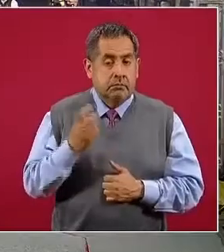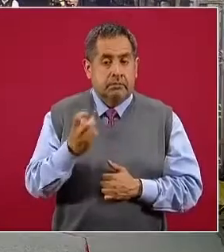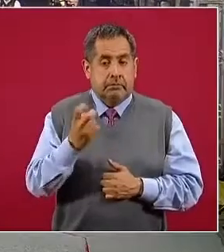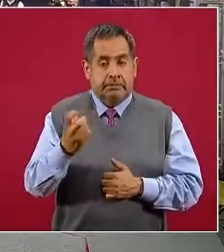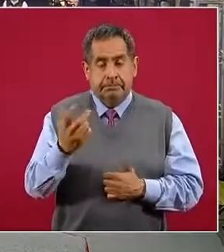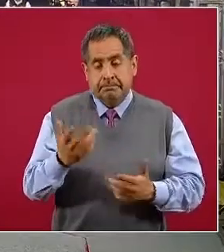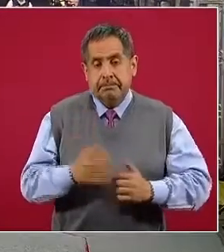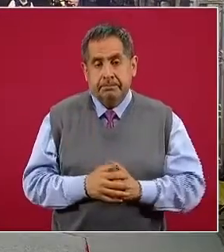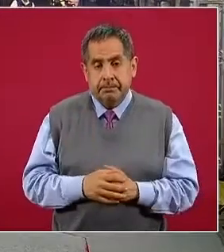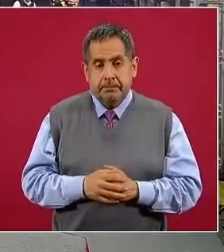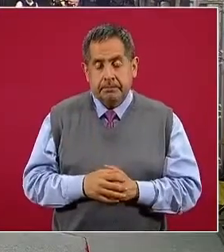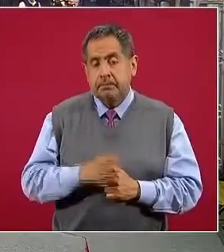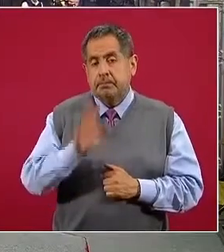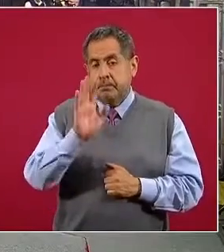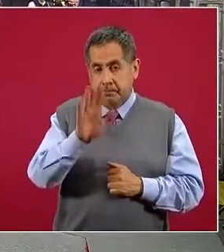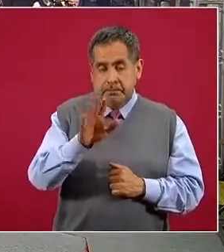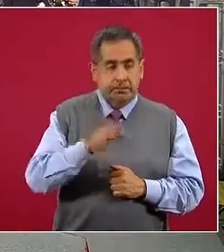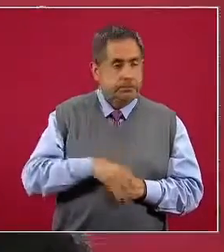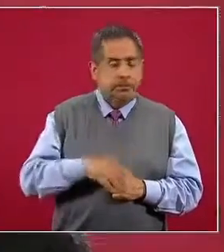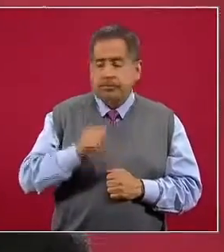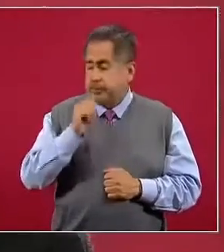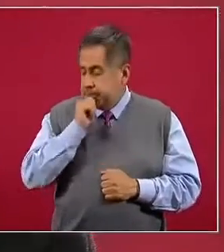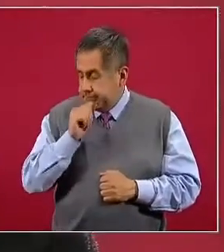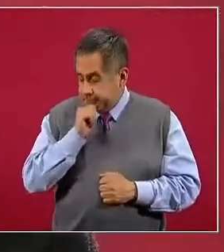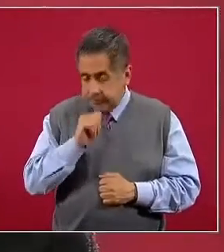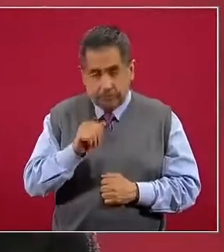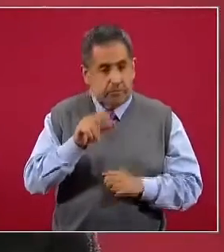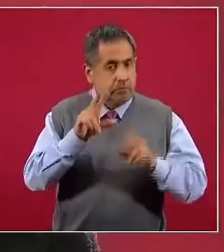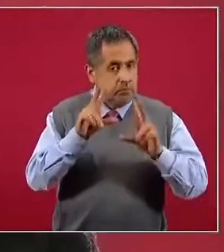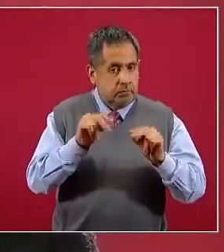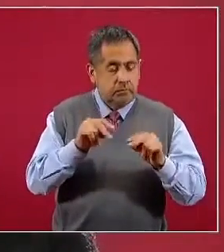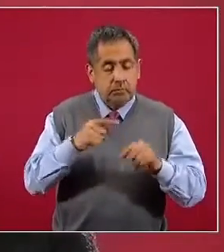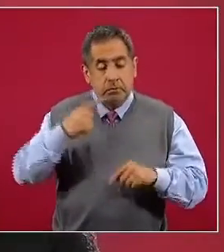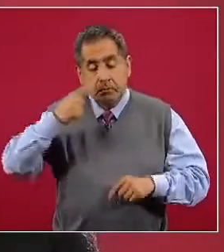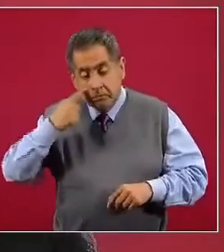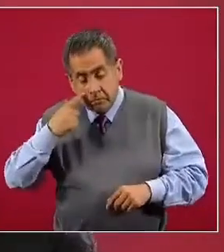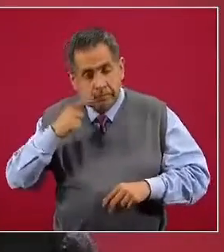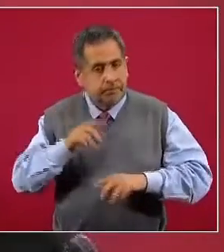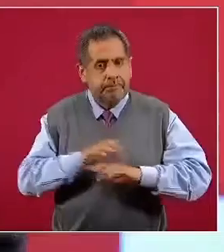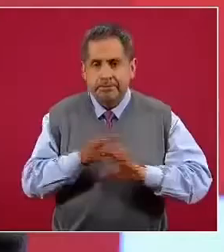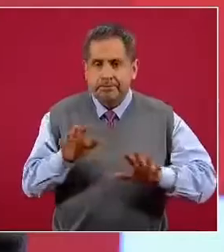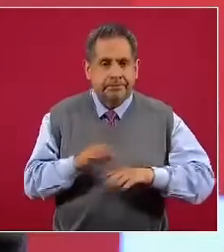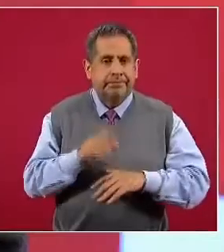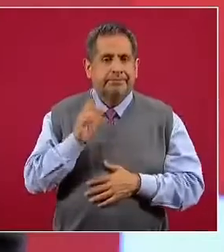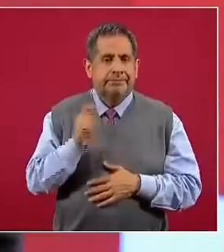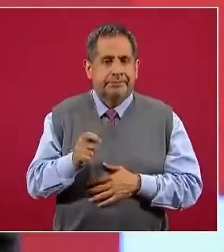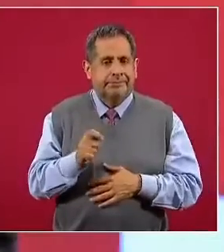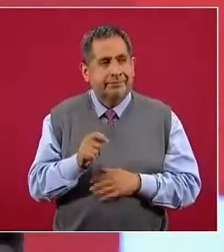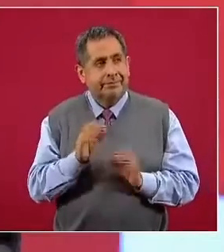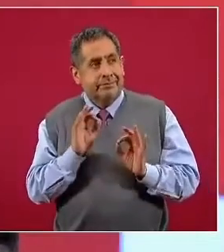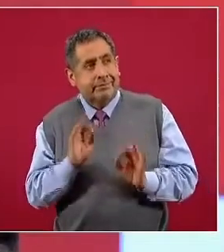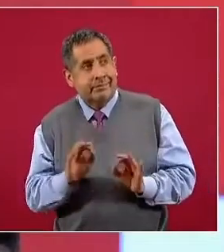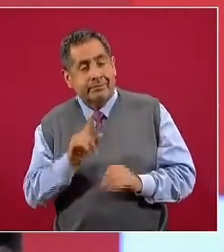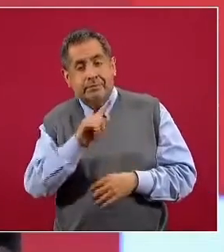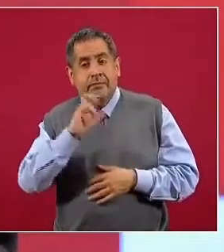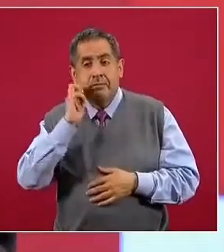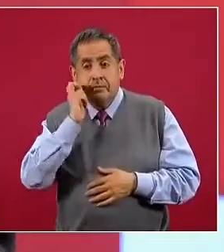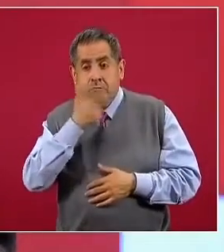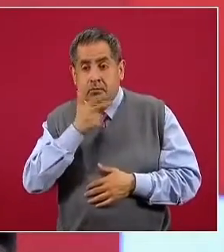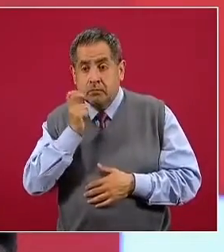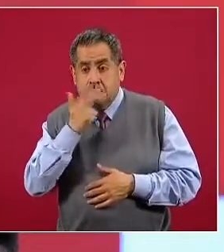no hemos registrado, ni es el caso, ni es probable que la situación particular de